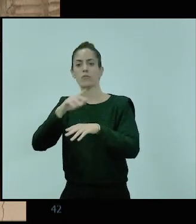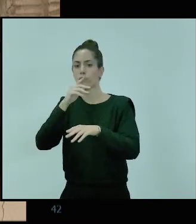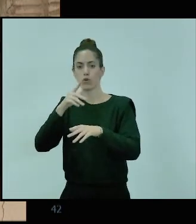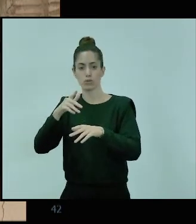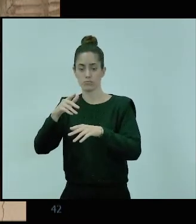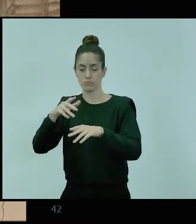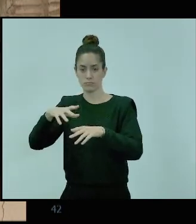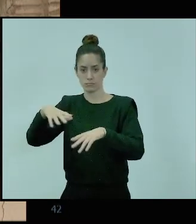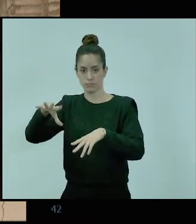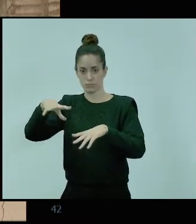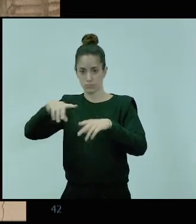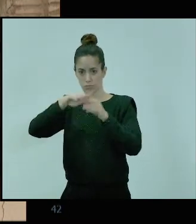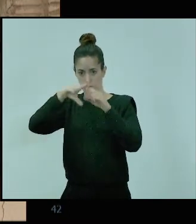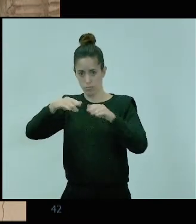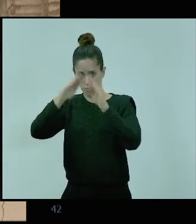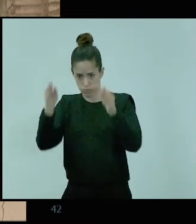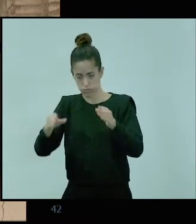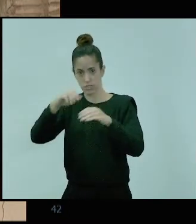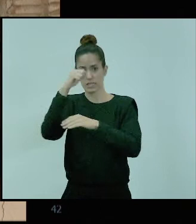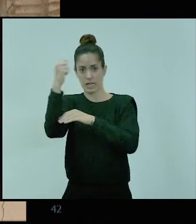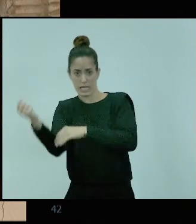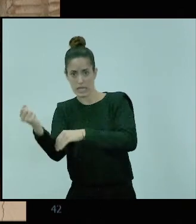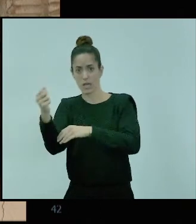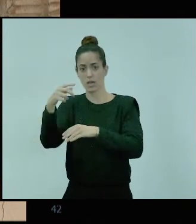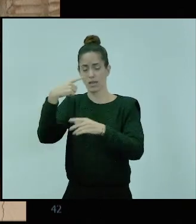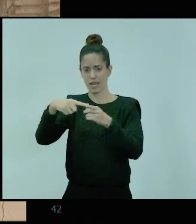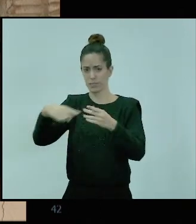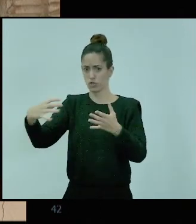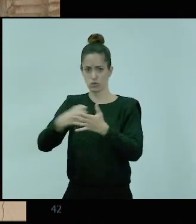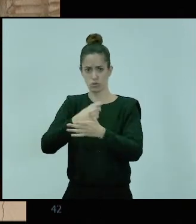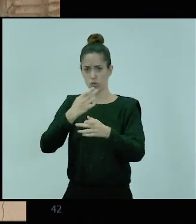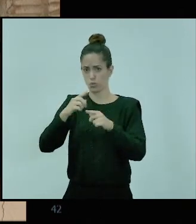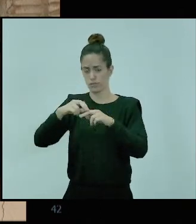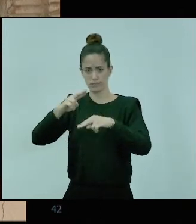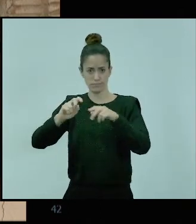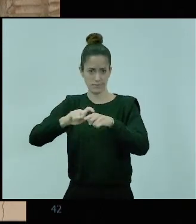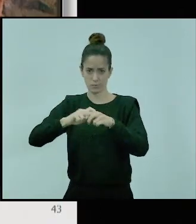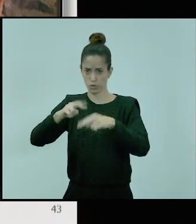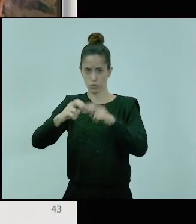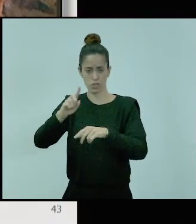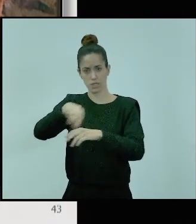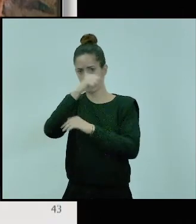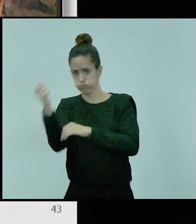las dovelas, de los arcos o de todos los elementos que tenían este tipo de construcción.